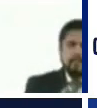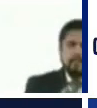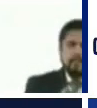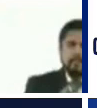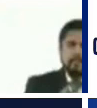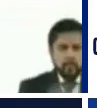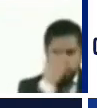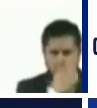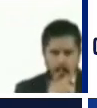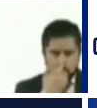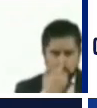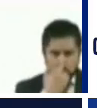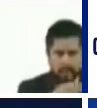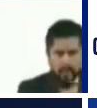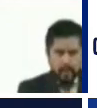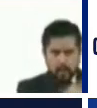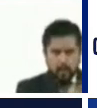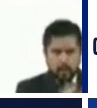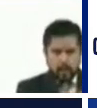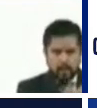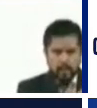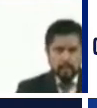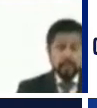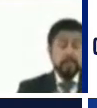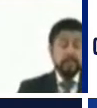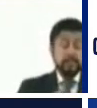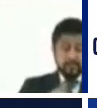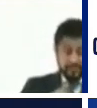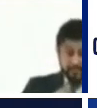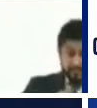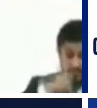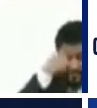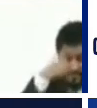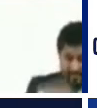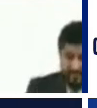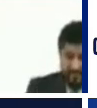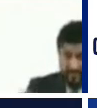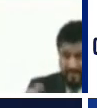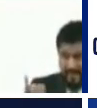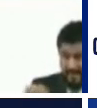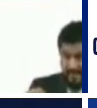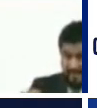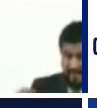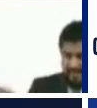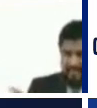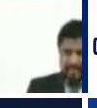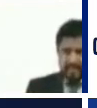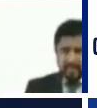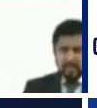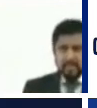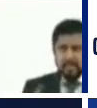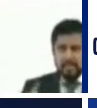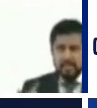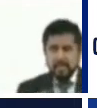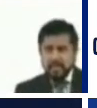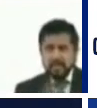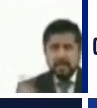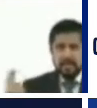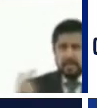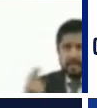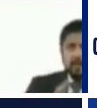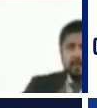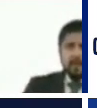Ellos ponen como pretexto, así lo digo, como pretexto, que requieren más recursos. Sin embargo, el